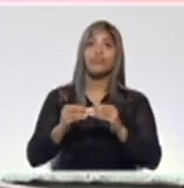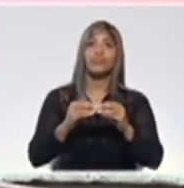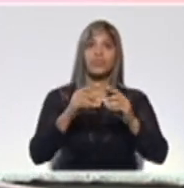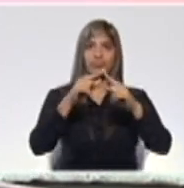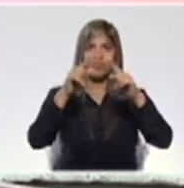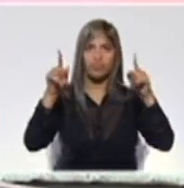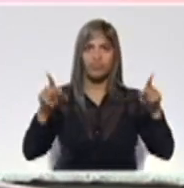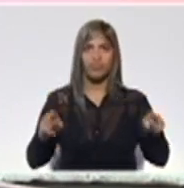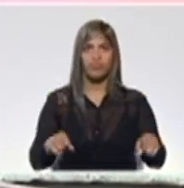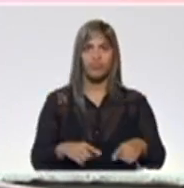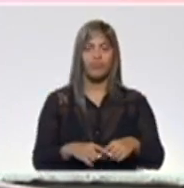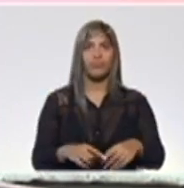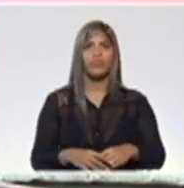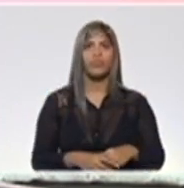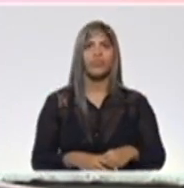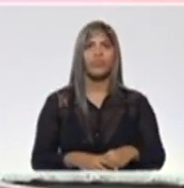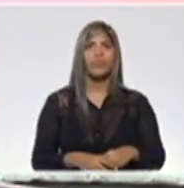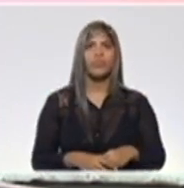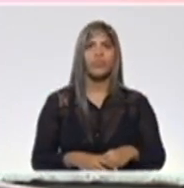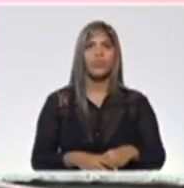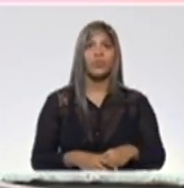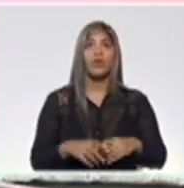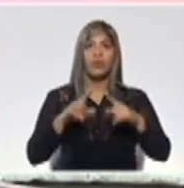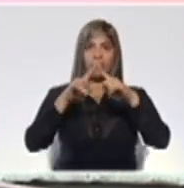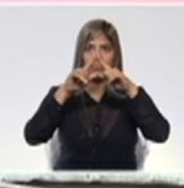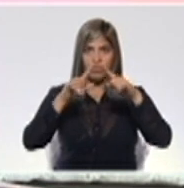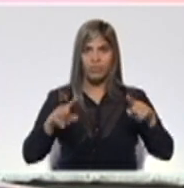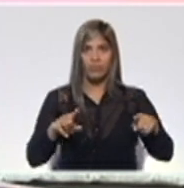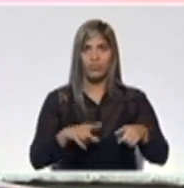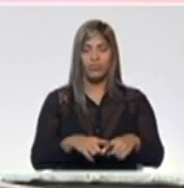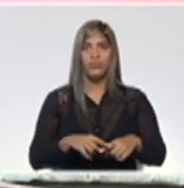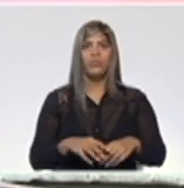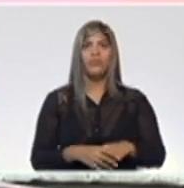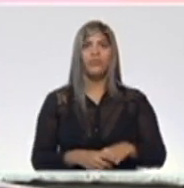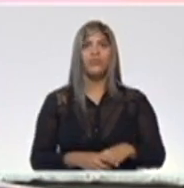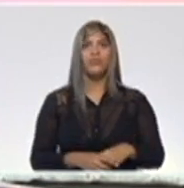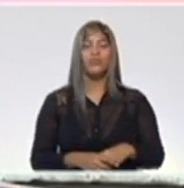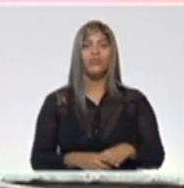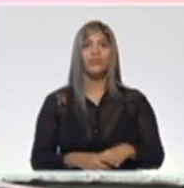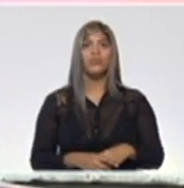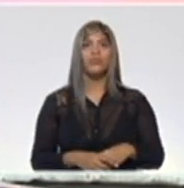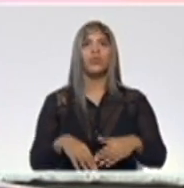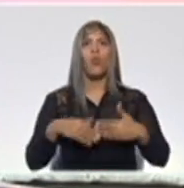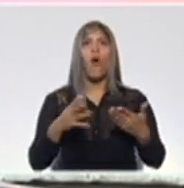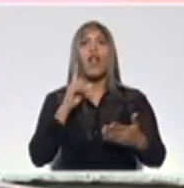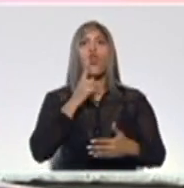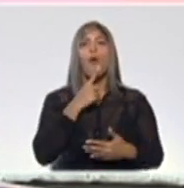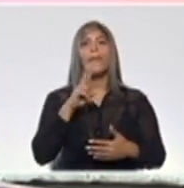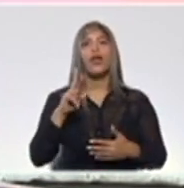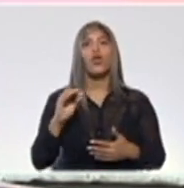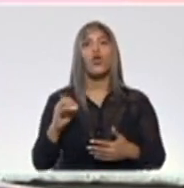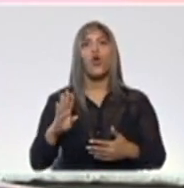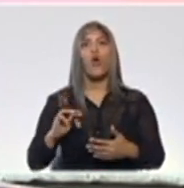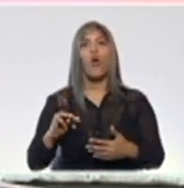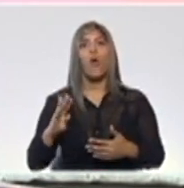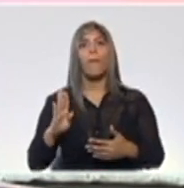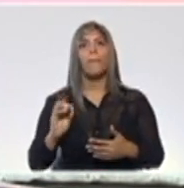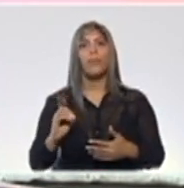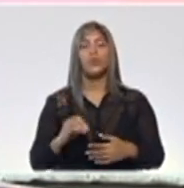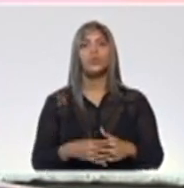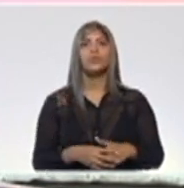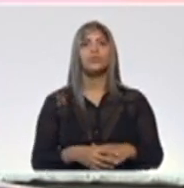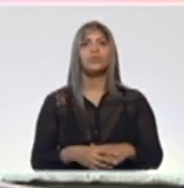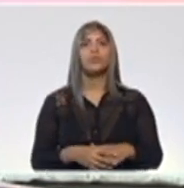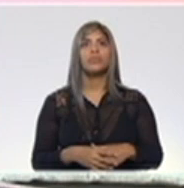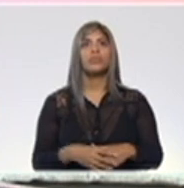lámina con la figura geométrica. ¿Cuál es la figura geométrica? El rombo.